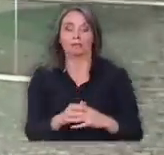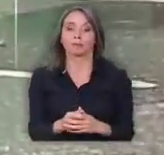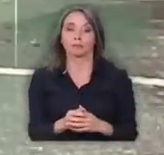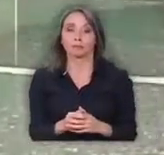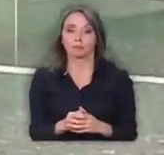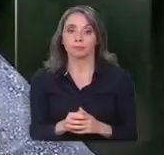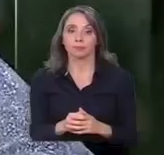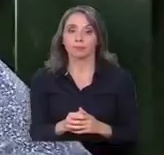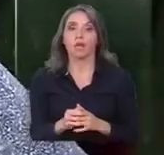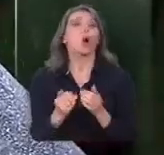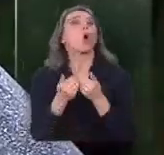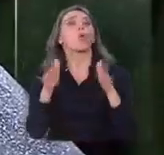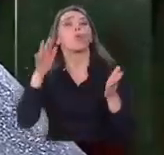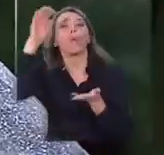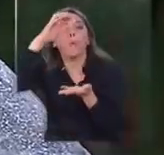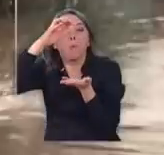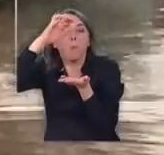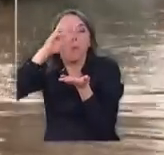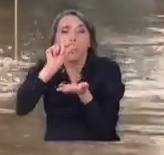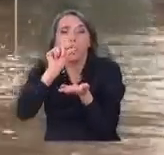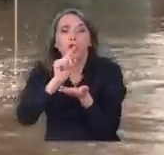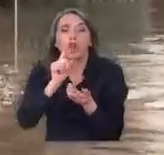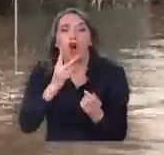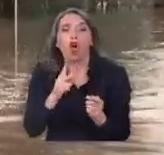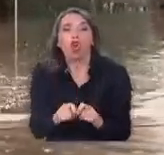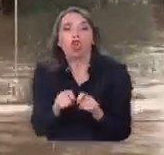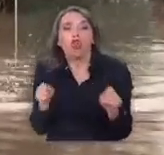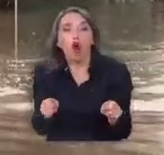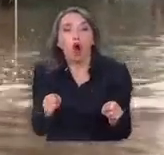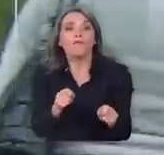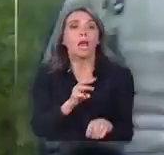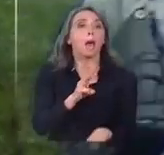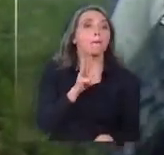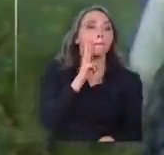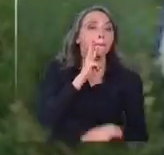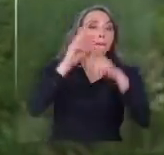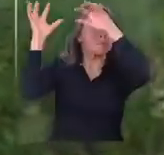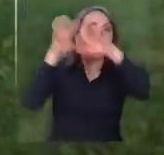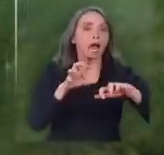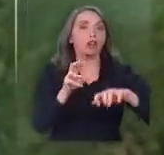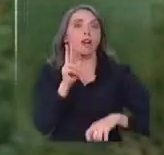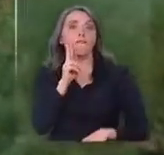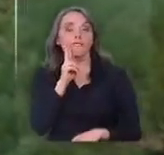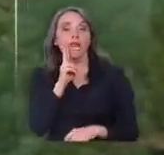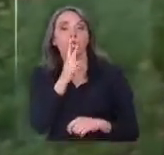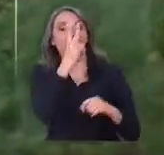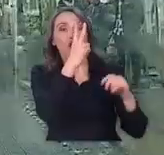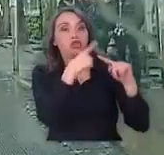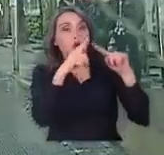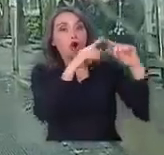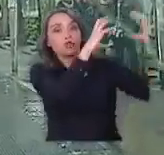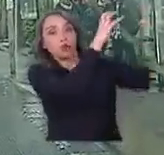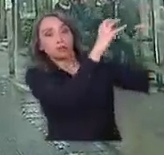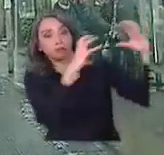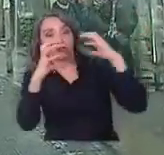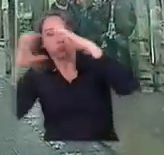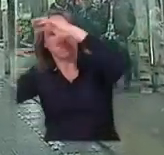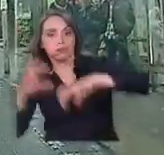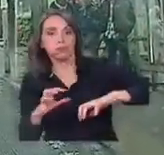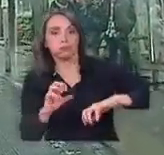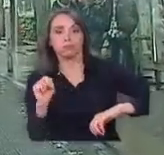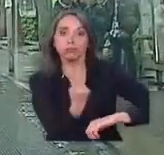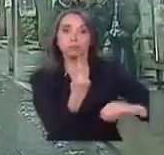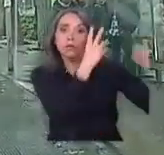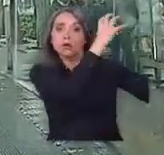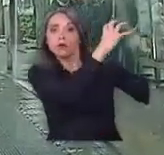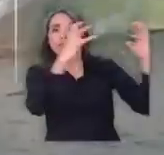Y no cualquiera. Un evento doble, miércoles y viernes. Dos sistemas frontales consecutivos en